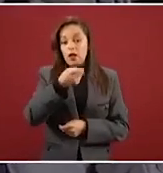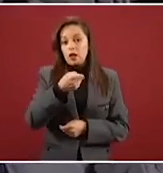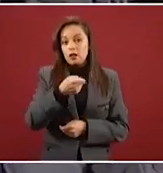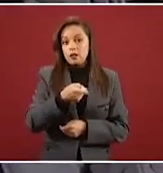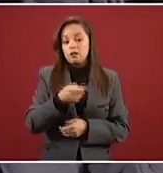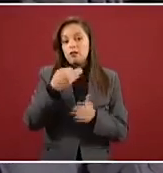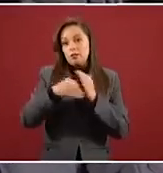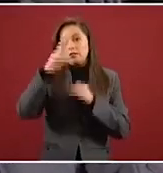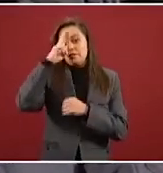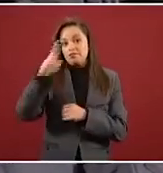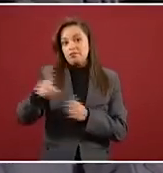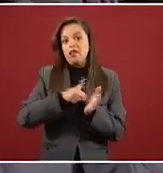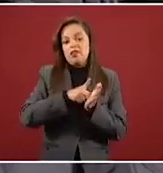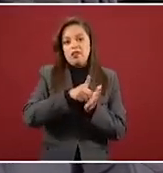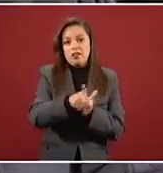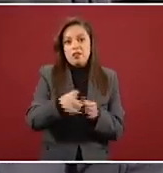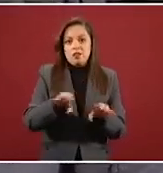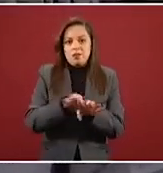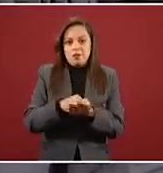consulta.